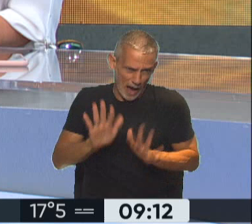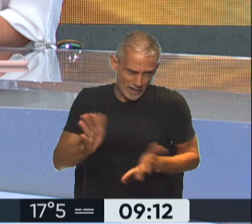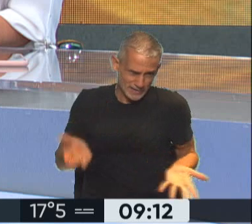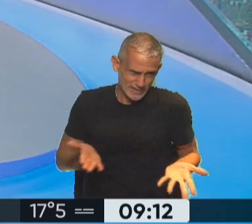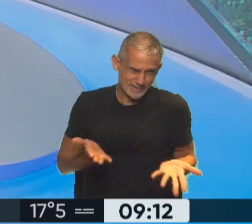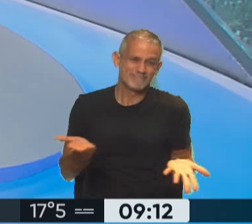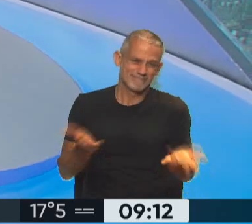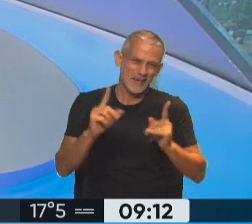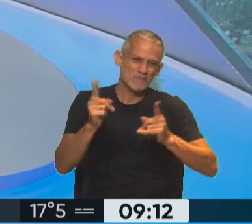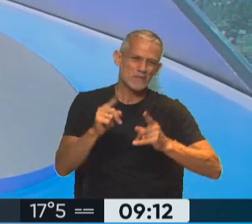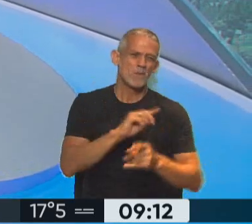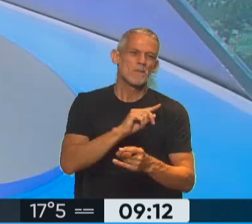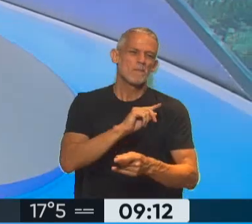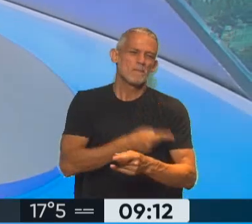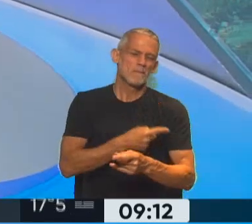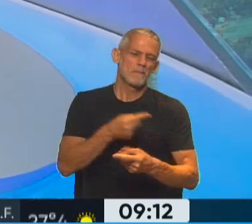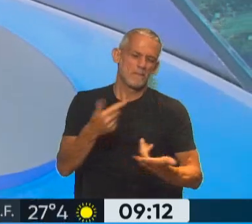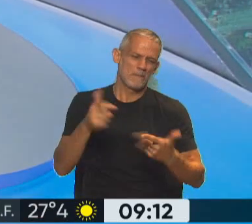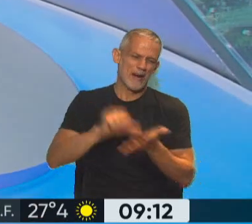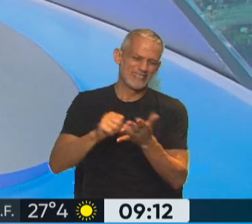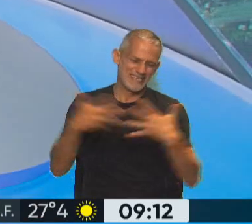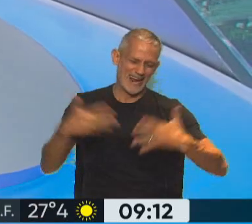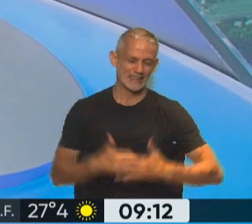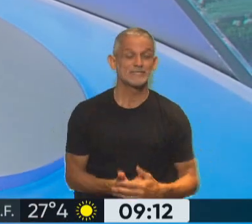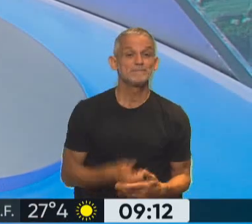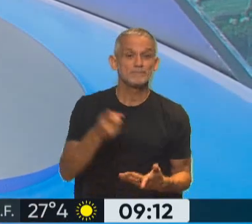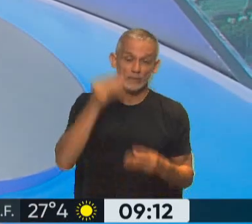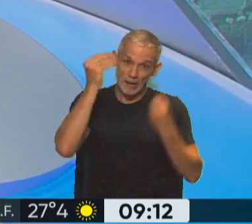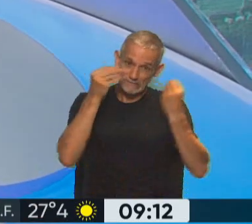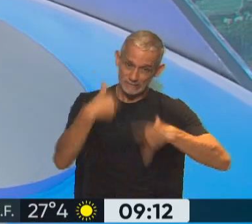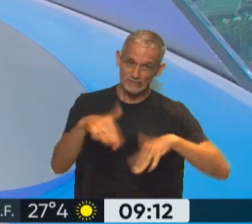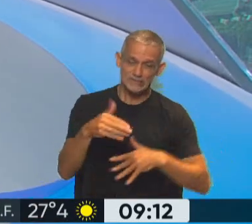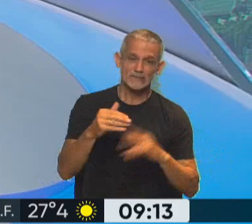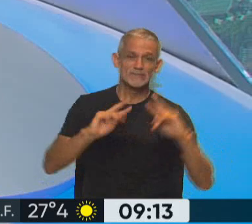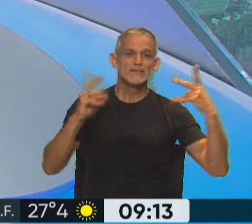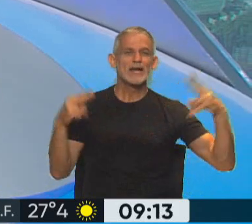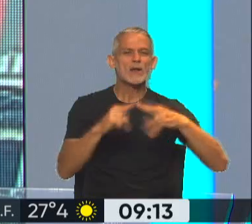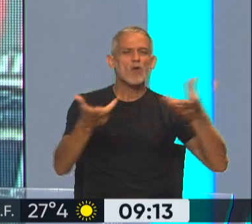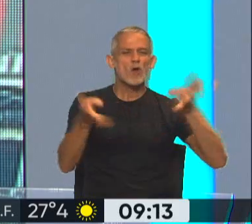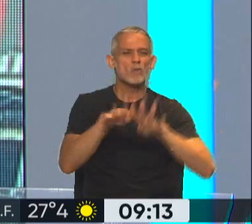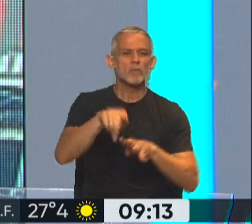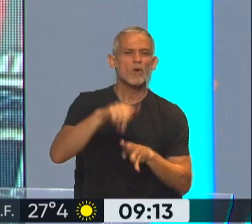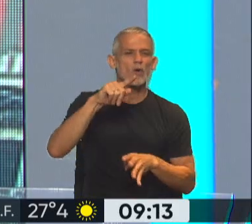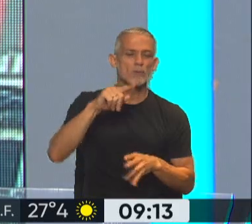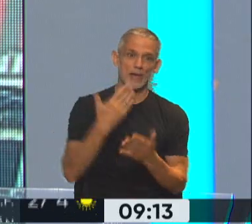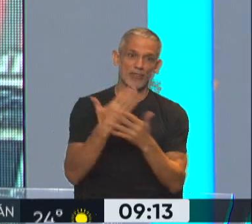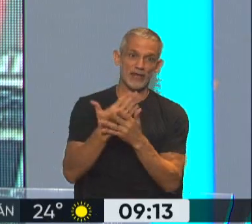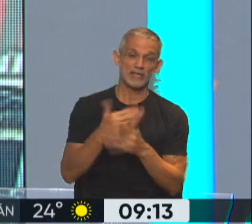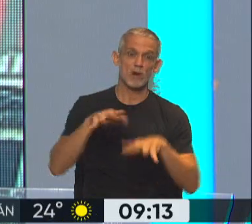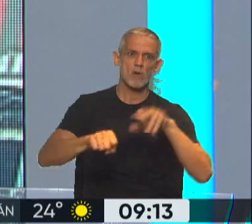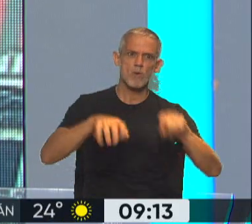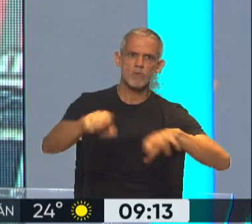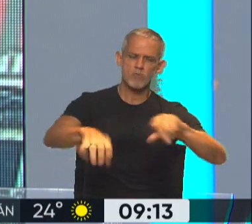es el deseo que tiene las grandes potencias algo algo chiquito que es una preocupación de esta cumbre de la celac es el avance de la extrema derecha porque